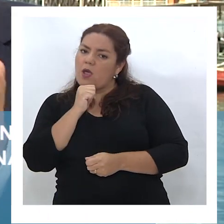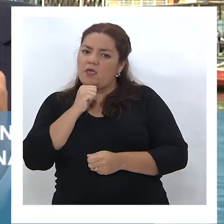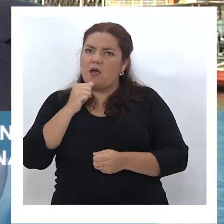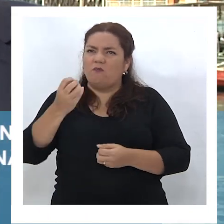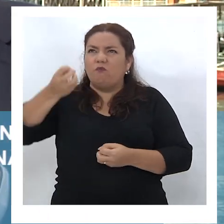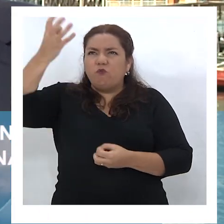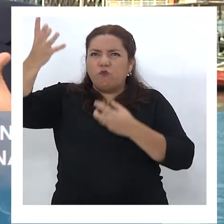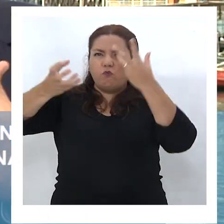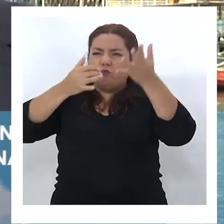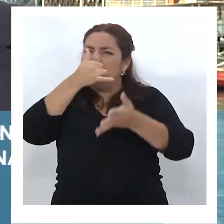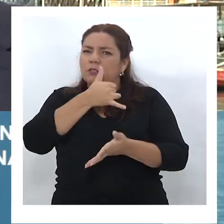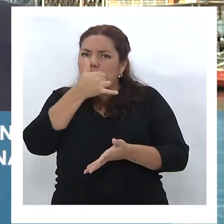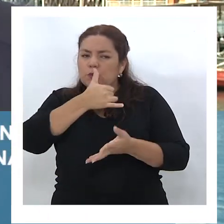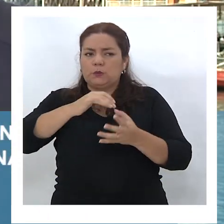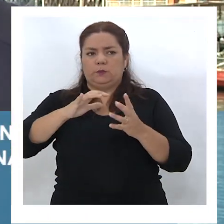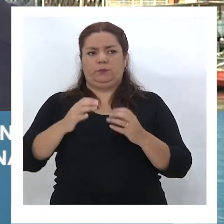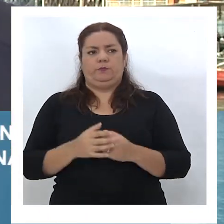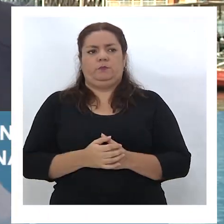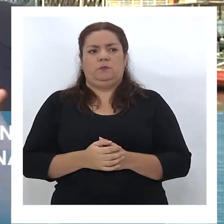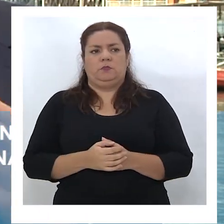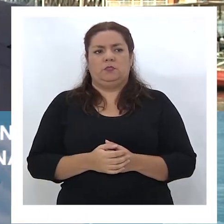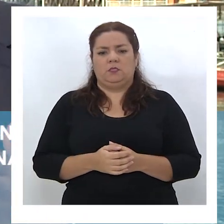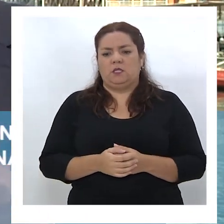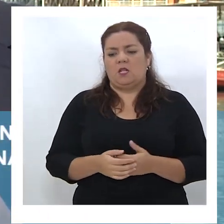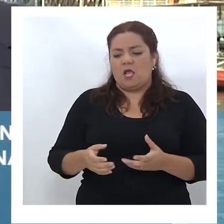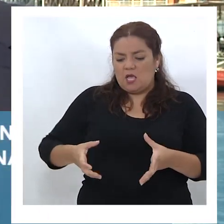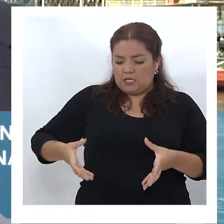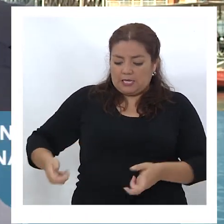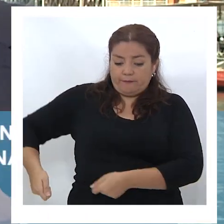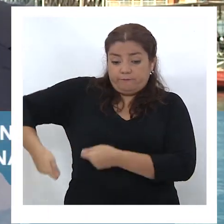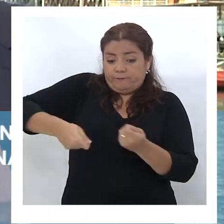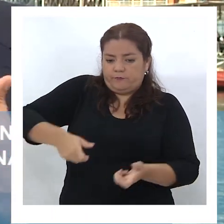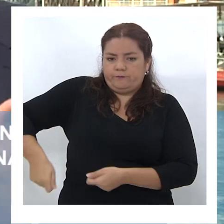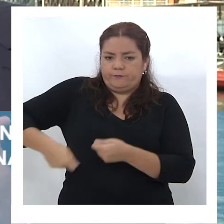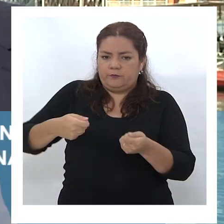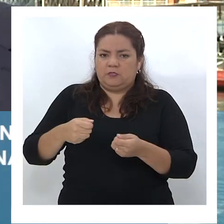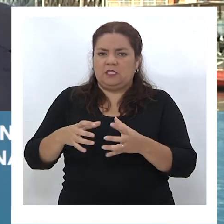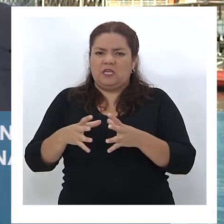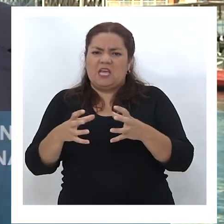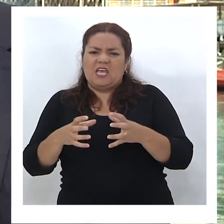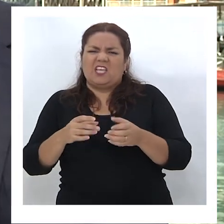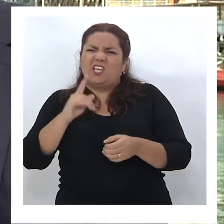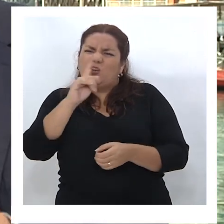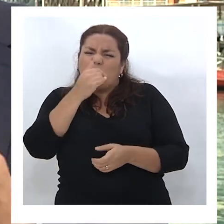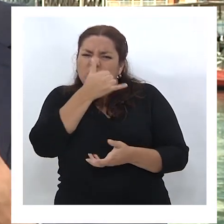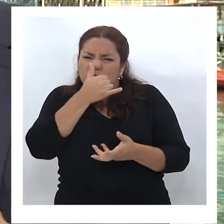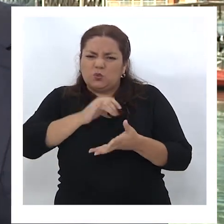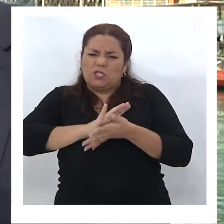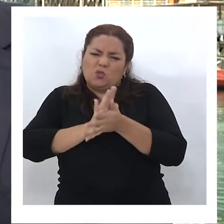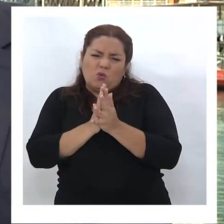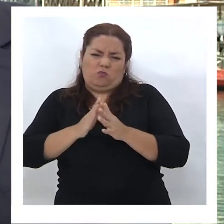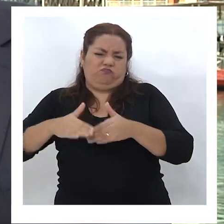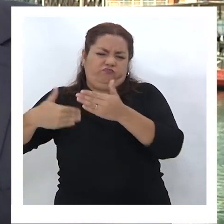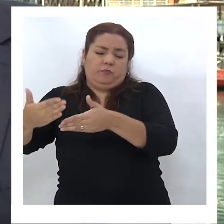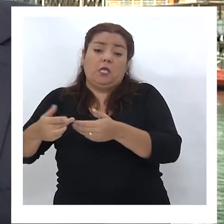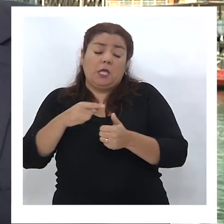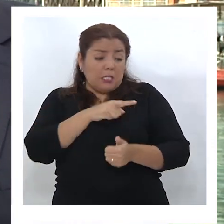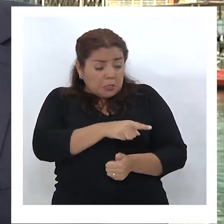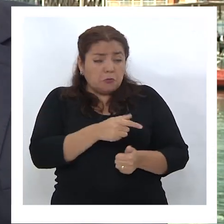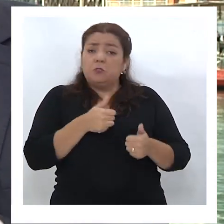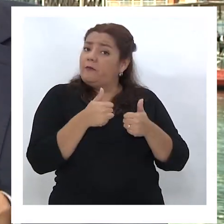neutralmente, se me olvida siempre el nombre, de carbón neutro en el fondo, que no generan emisiones en su producción. Y eso está muy bien.